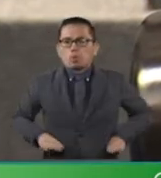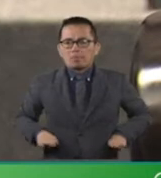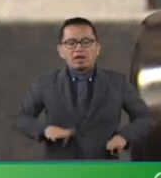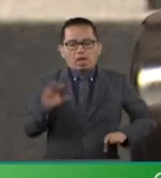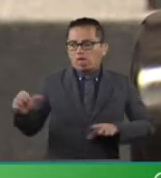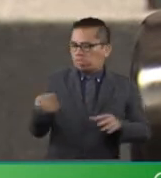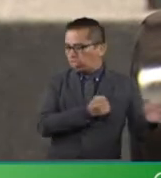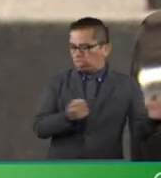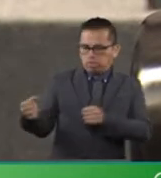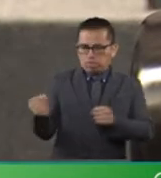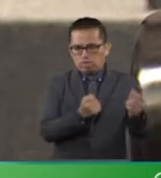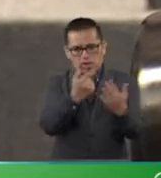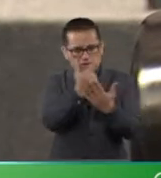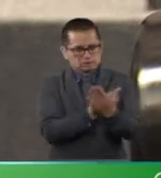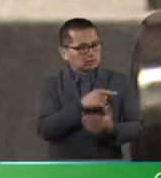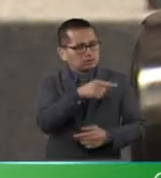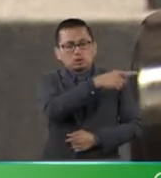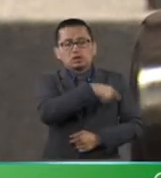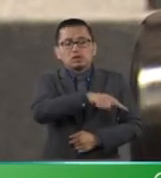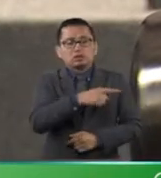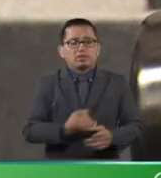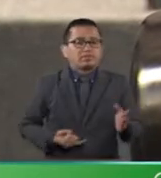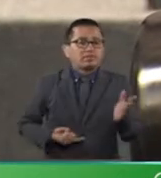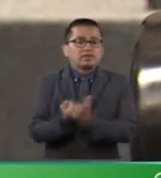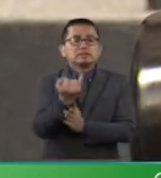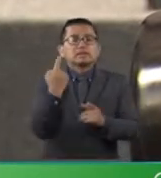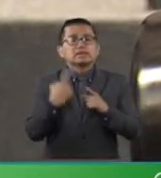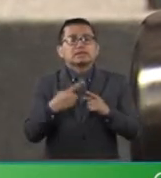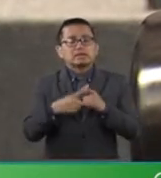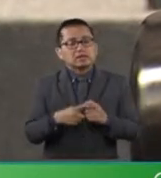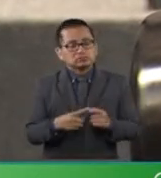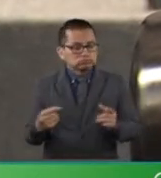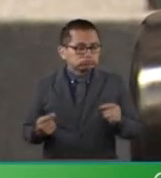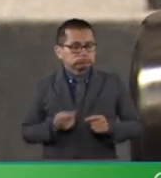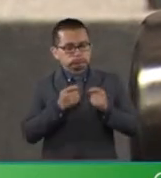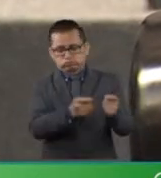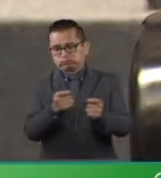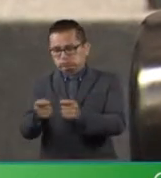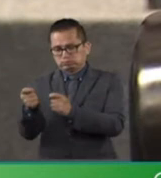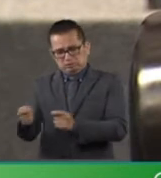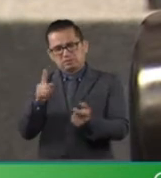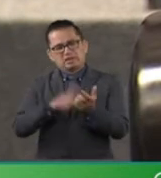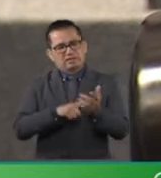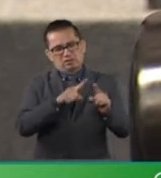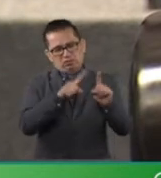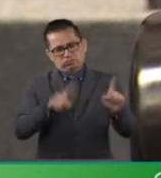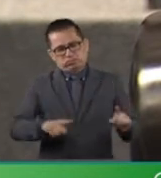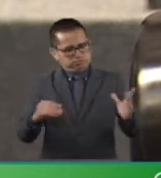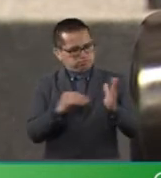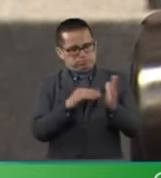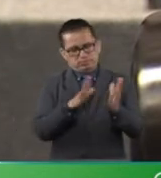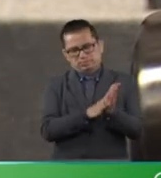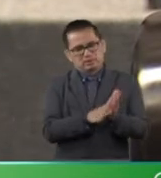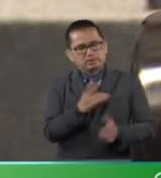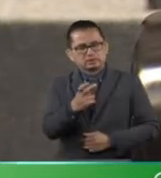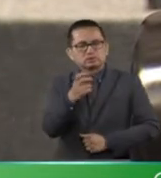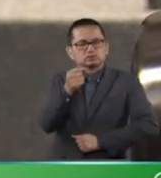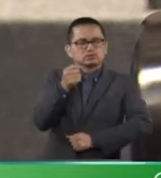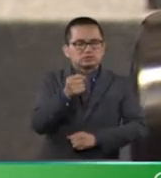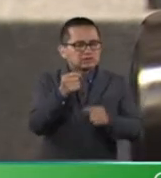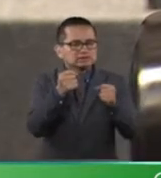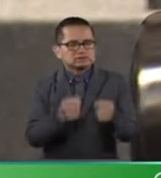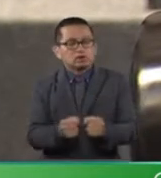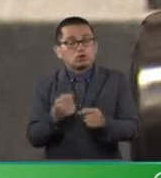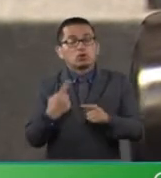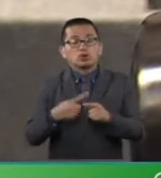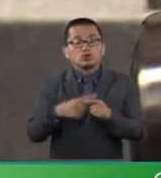las y los candidatos que luego llegarán a las boletas por lo que lo más común será que las y los jueces